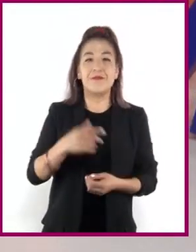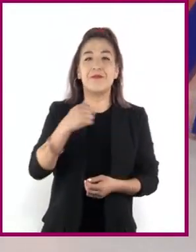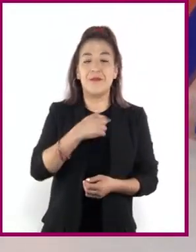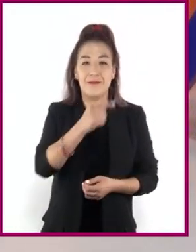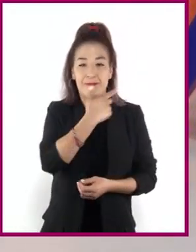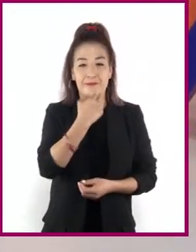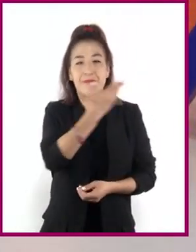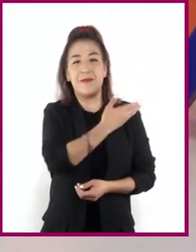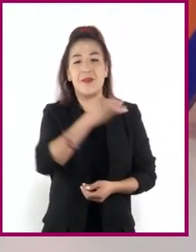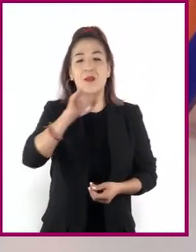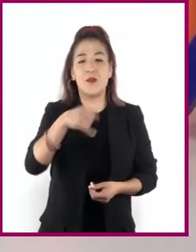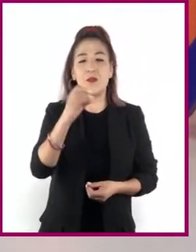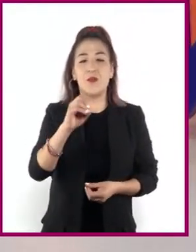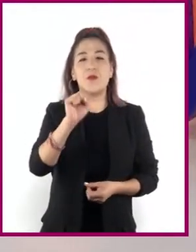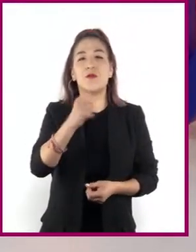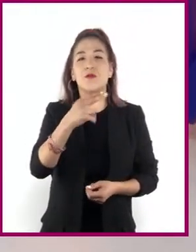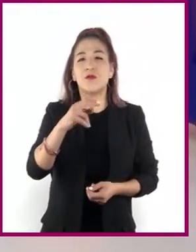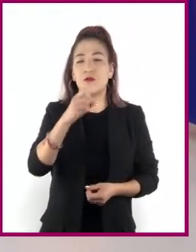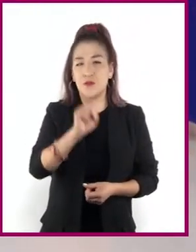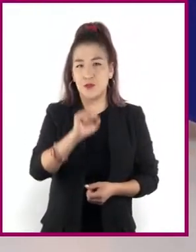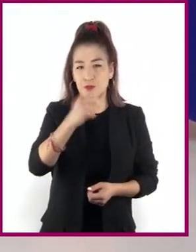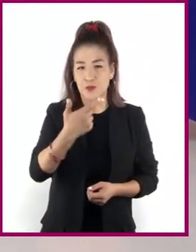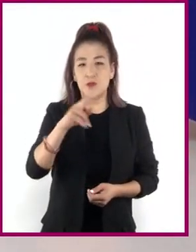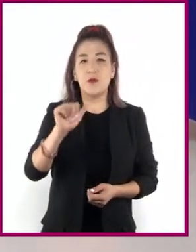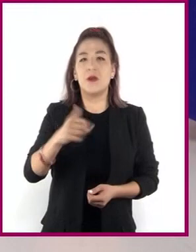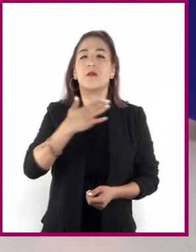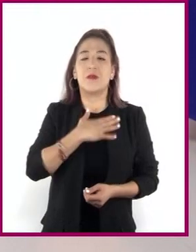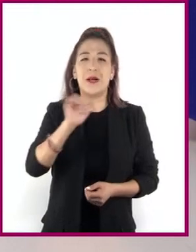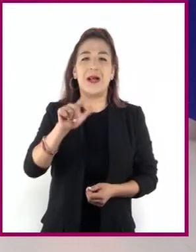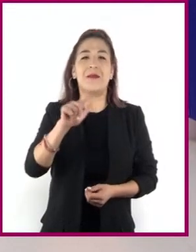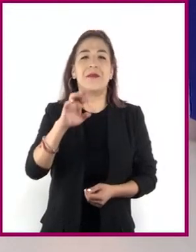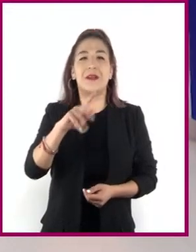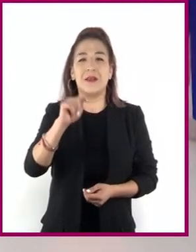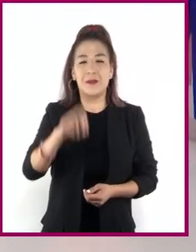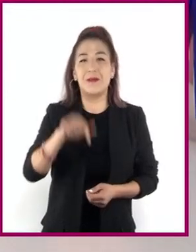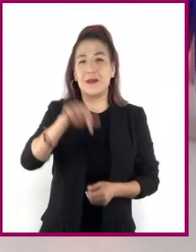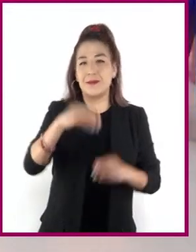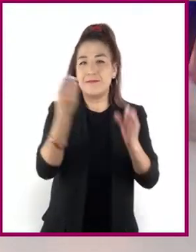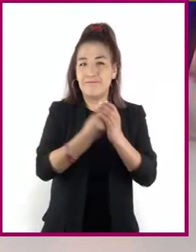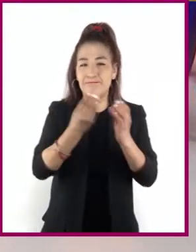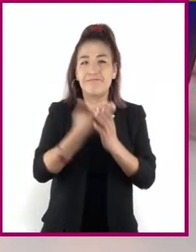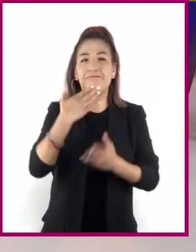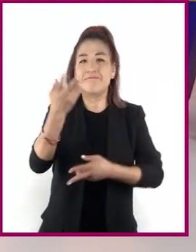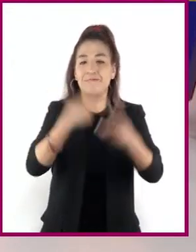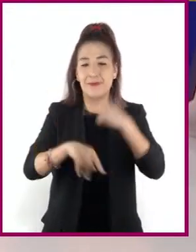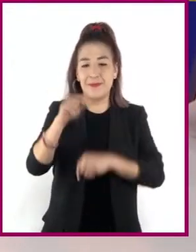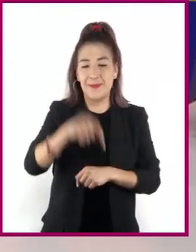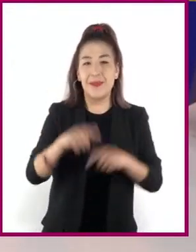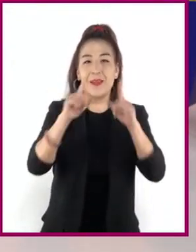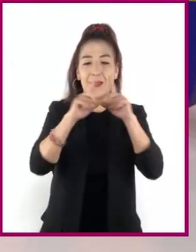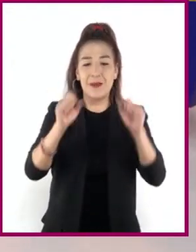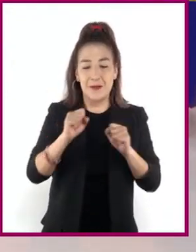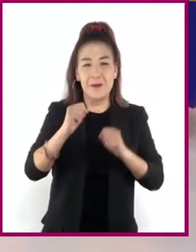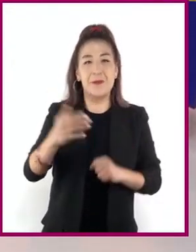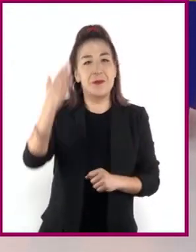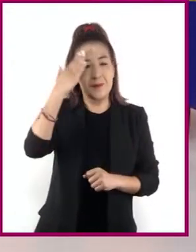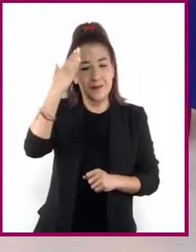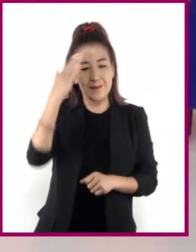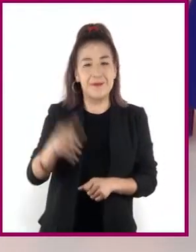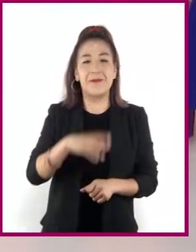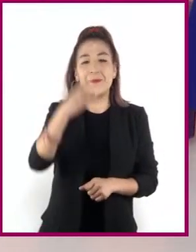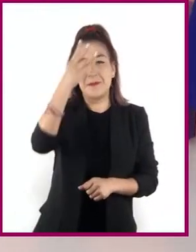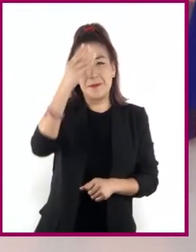y alberto ábrego y les damos la más cordial bienvenida a una sesión más de lengua materna de la estrategia aprende en casa